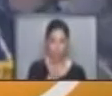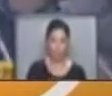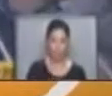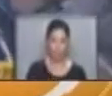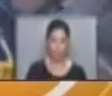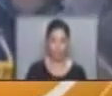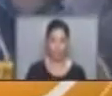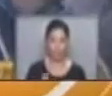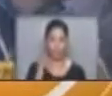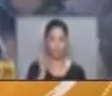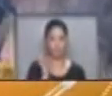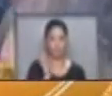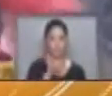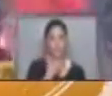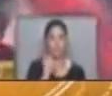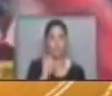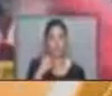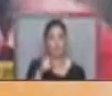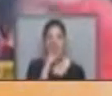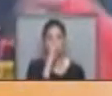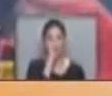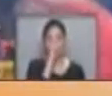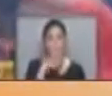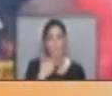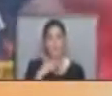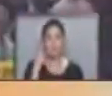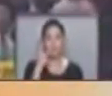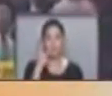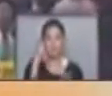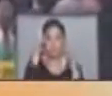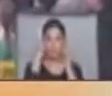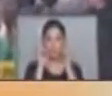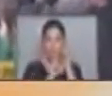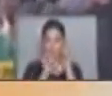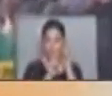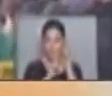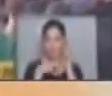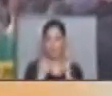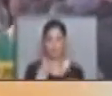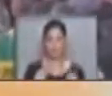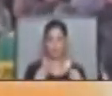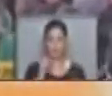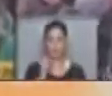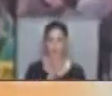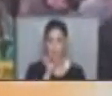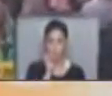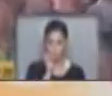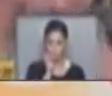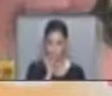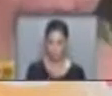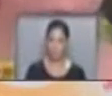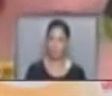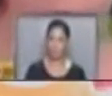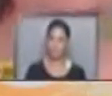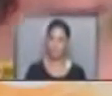diríamos, tiene poder para ocupar el lugar que ocupa por la tradición, por la herencia, es hereditario. En cambio, el Parlamento, los miembros del